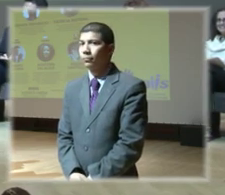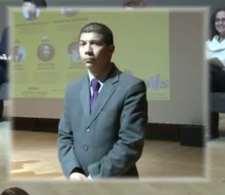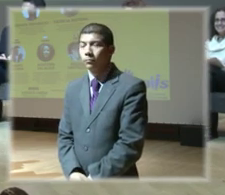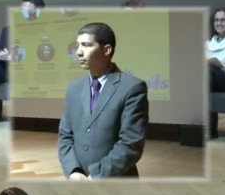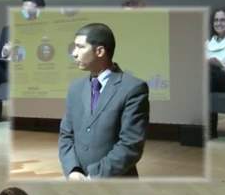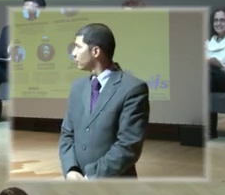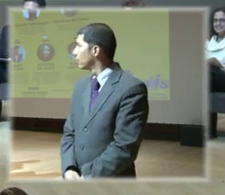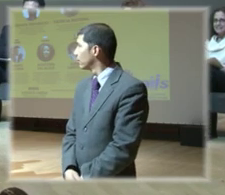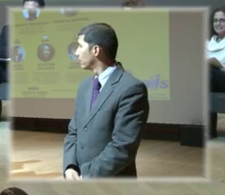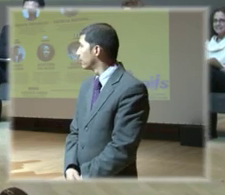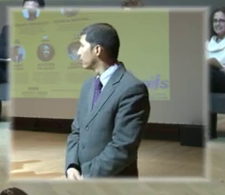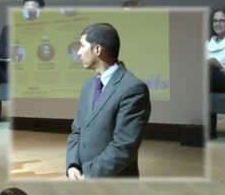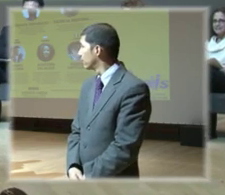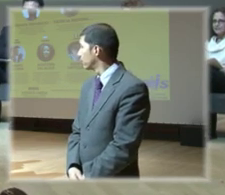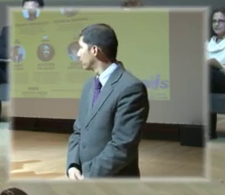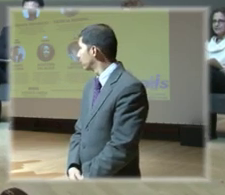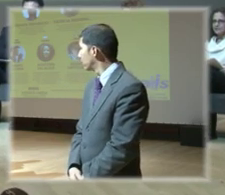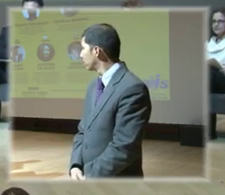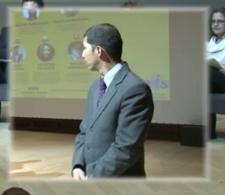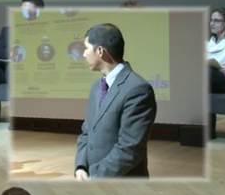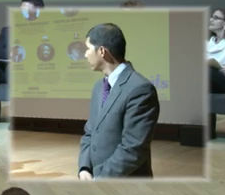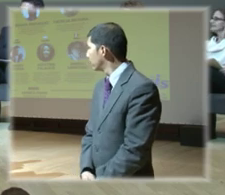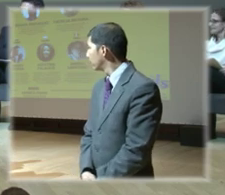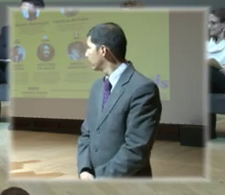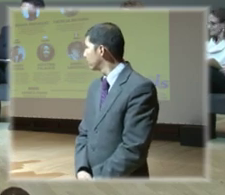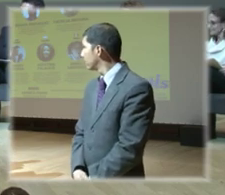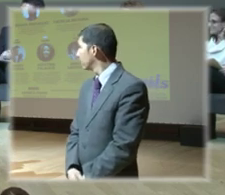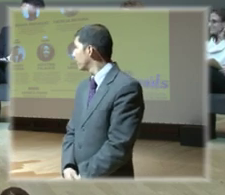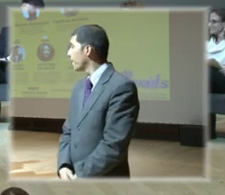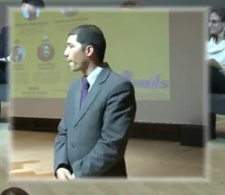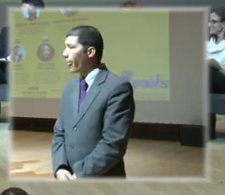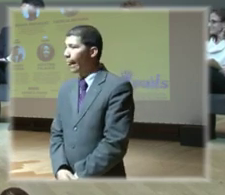Esto tiene que terminar, ¿no? ¿Ya? Gracias.